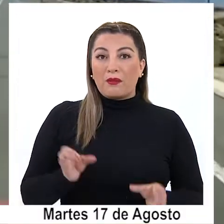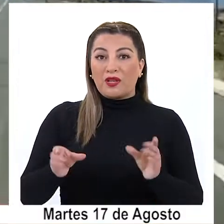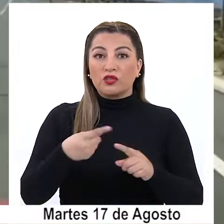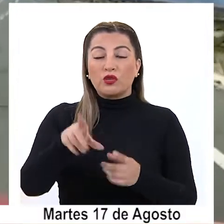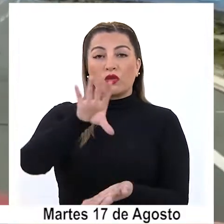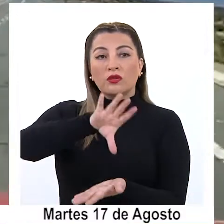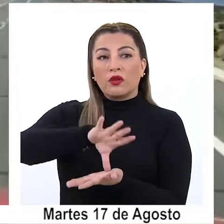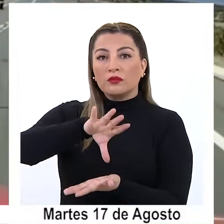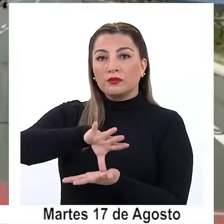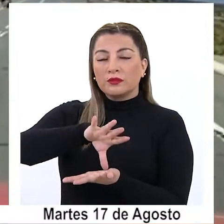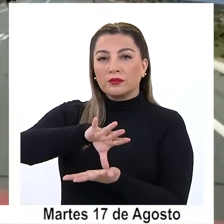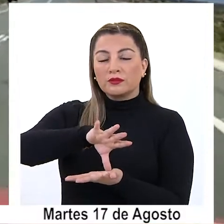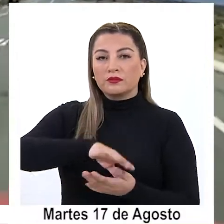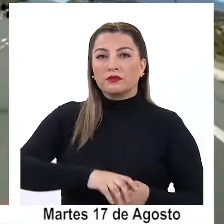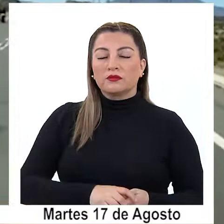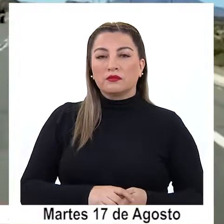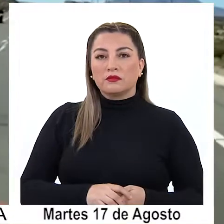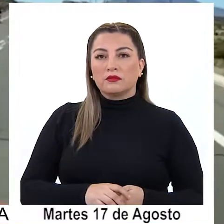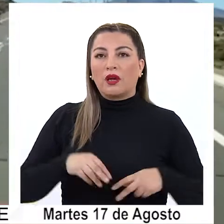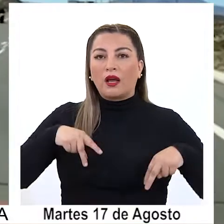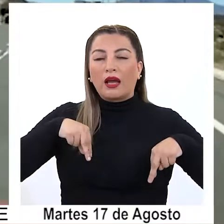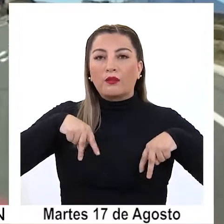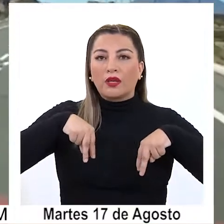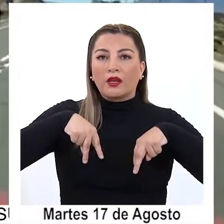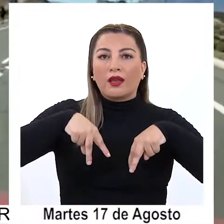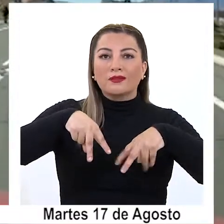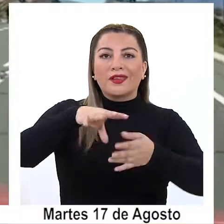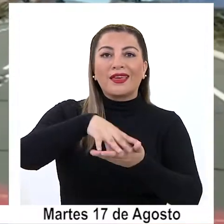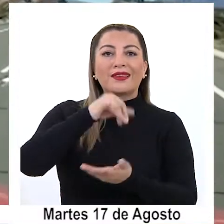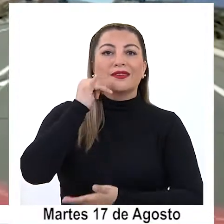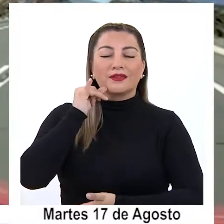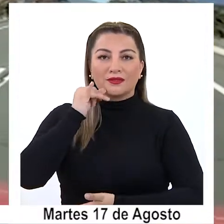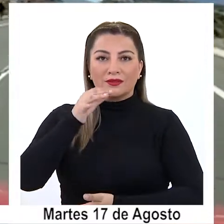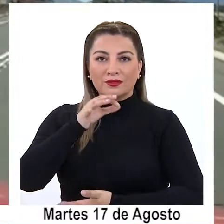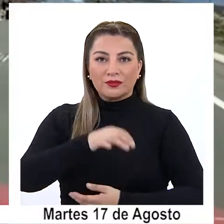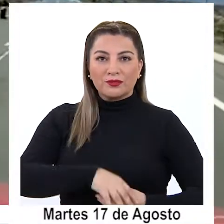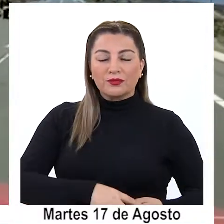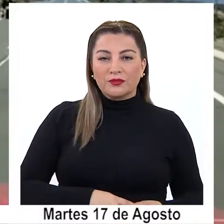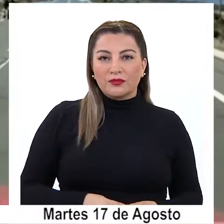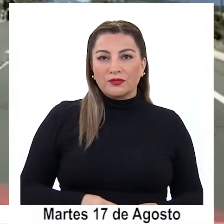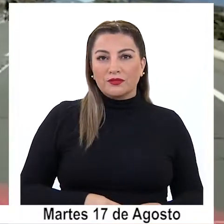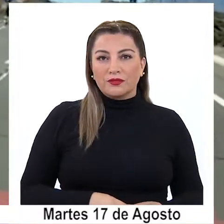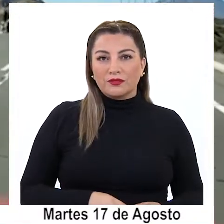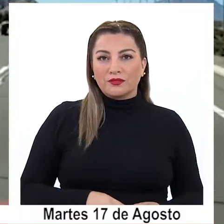Inmigrantes con destino a Iquique.